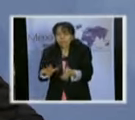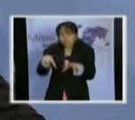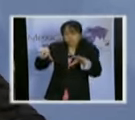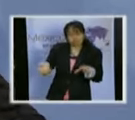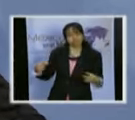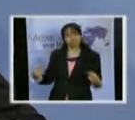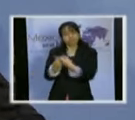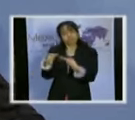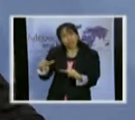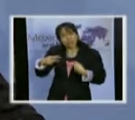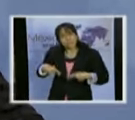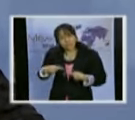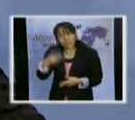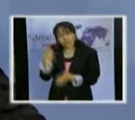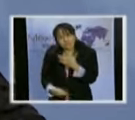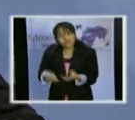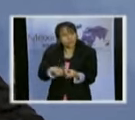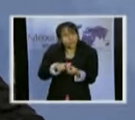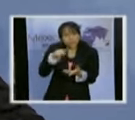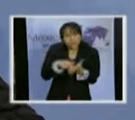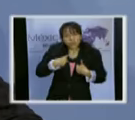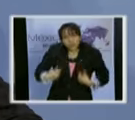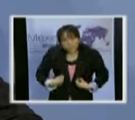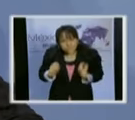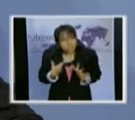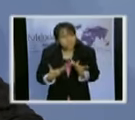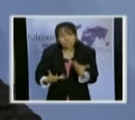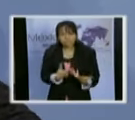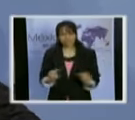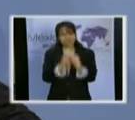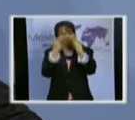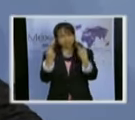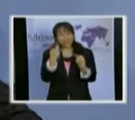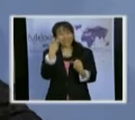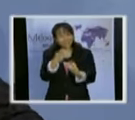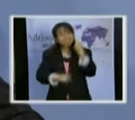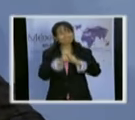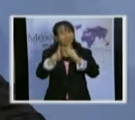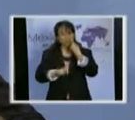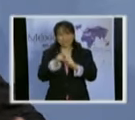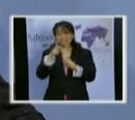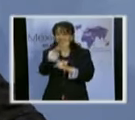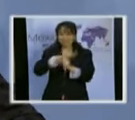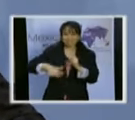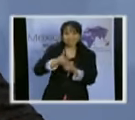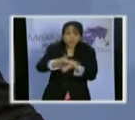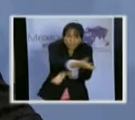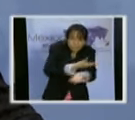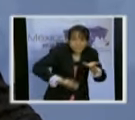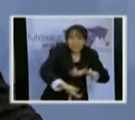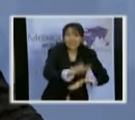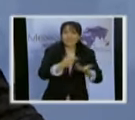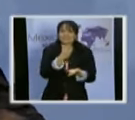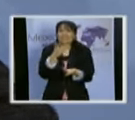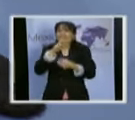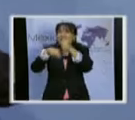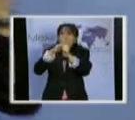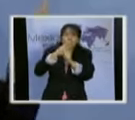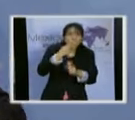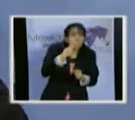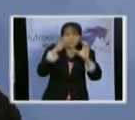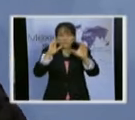generado problemas ambientales graves, problemas sociales tremendos, de convivencia, de abandono de estos conjuntos